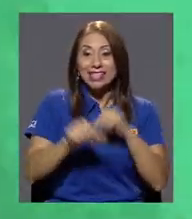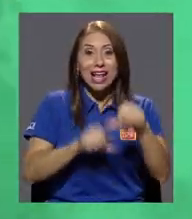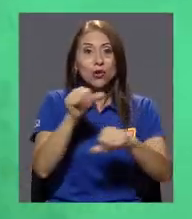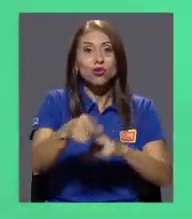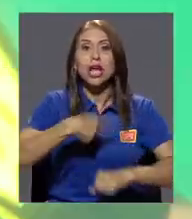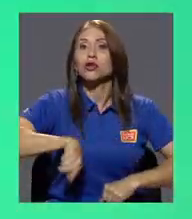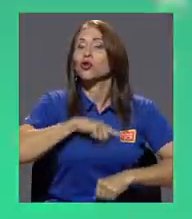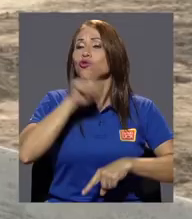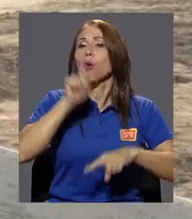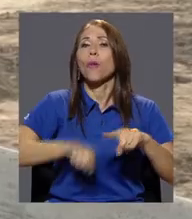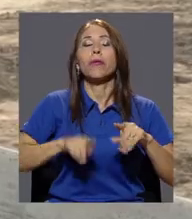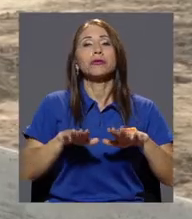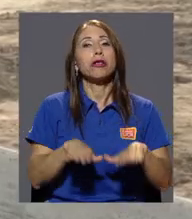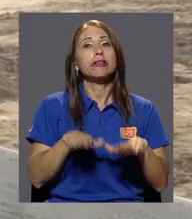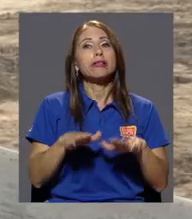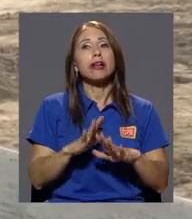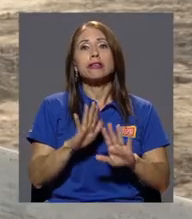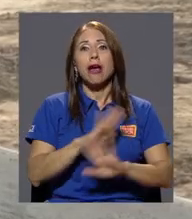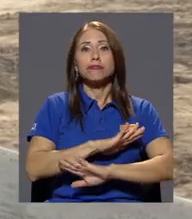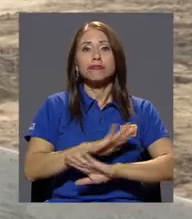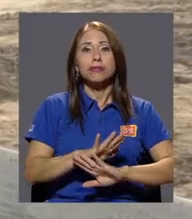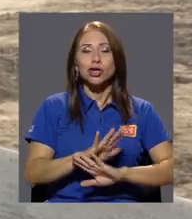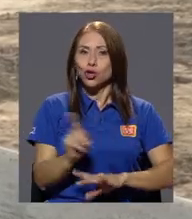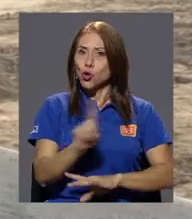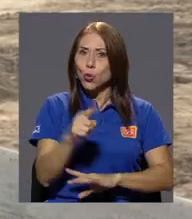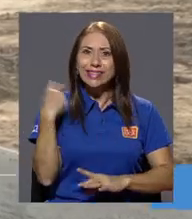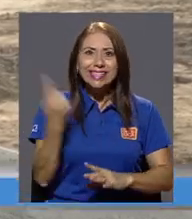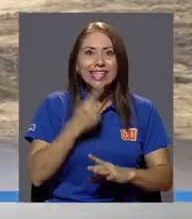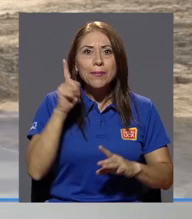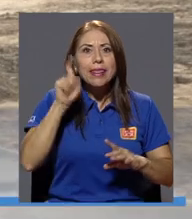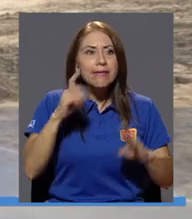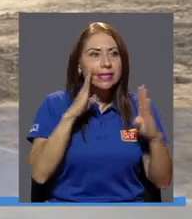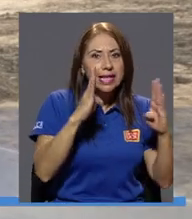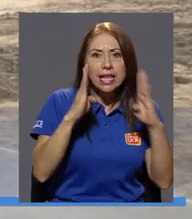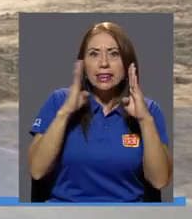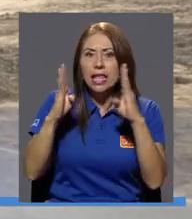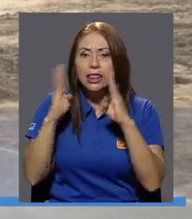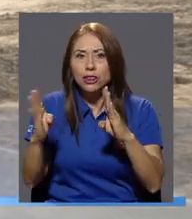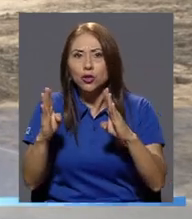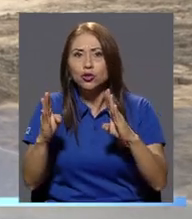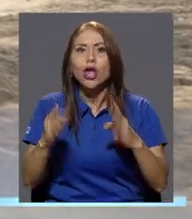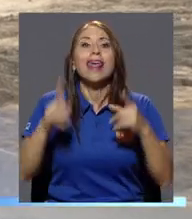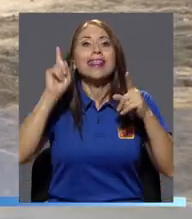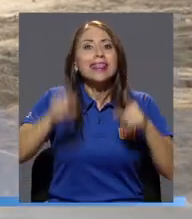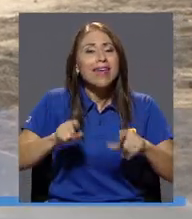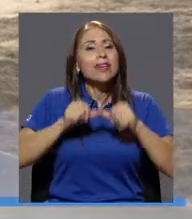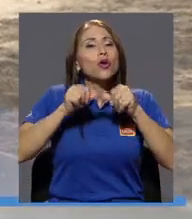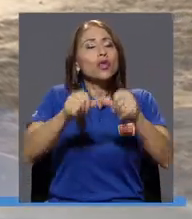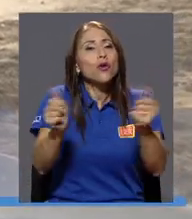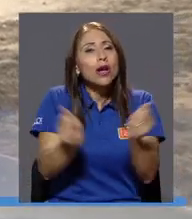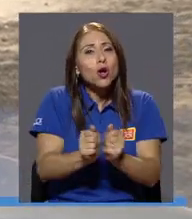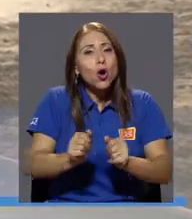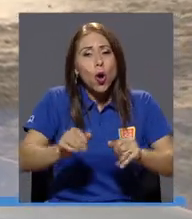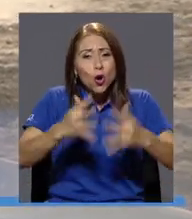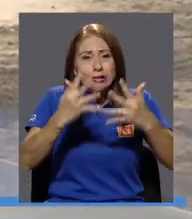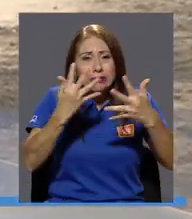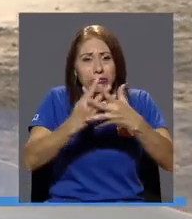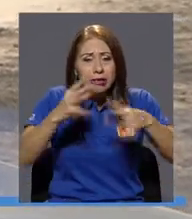bajar las manos, que tenemos que estar siempre atentos. Las barridas no se pueden interrumpir. Los torneos